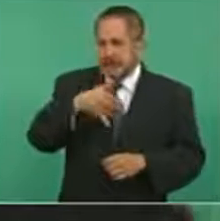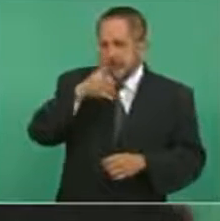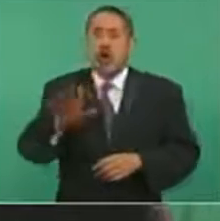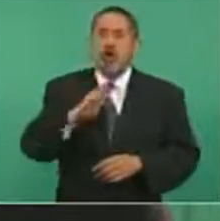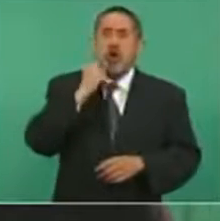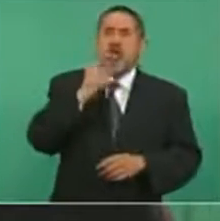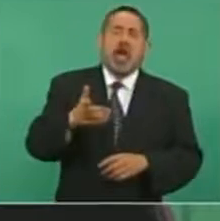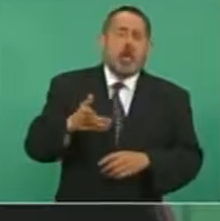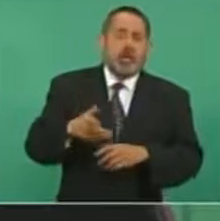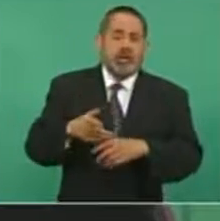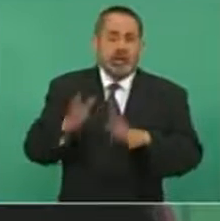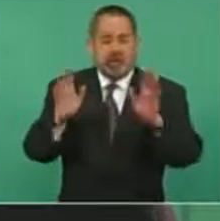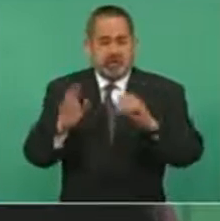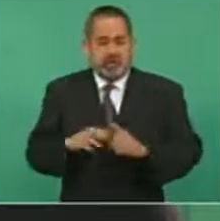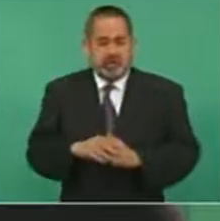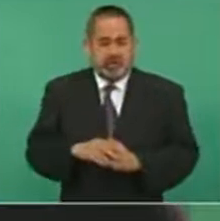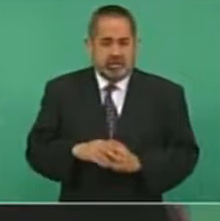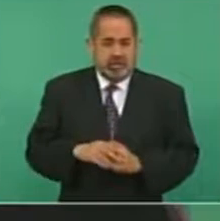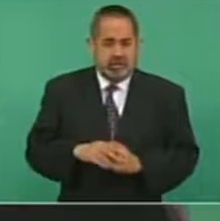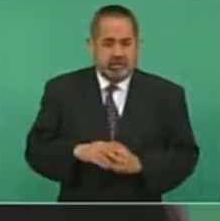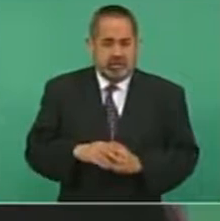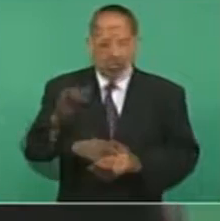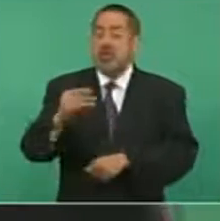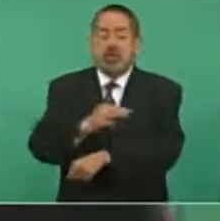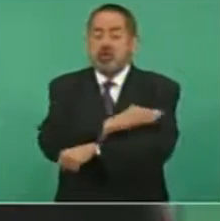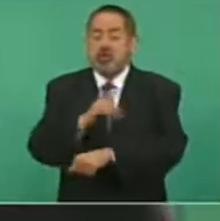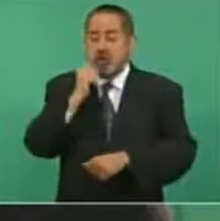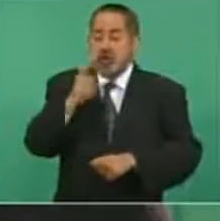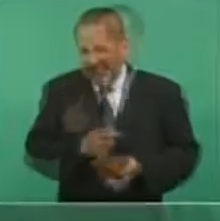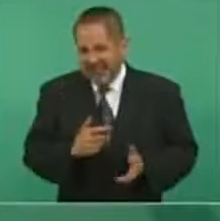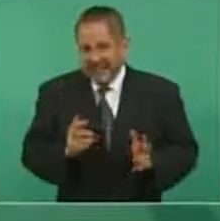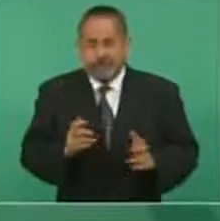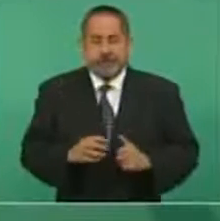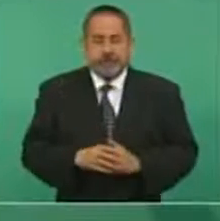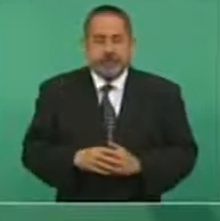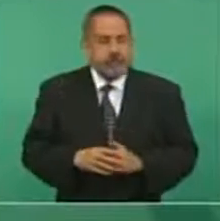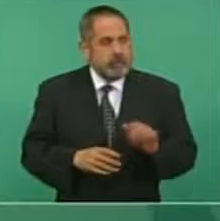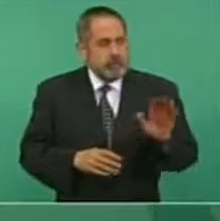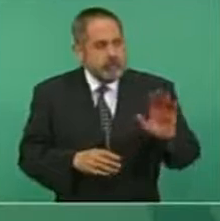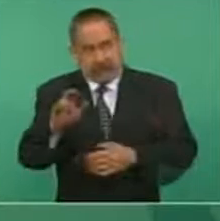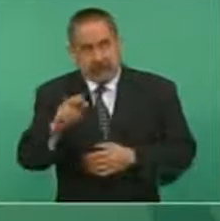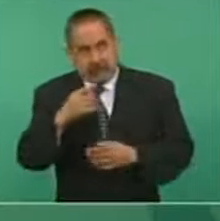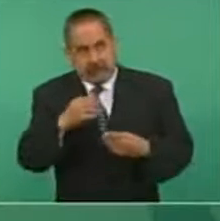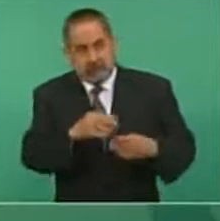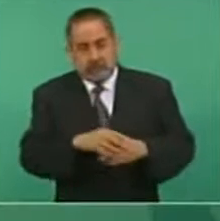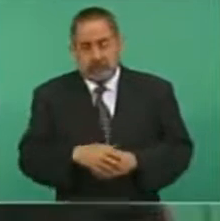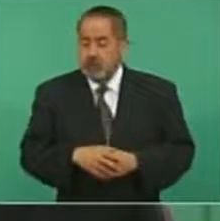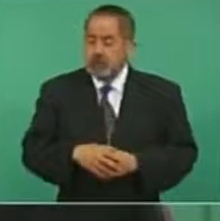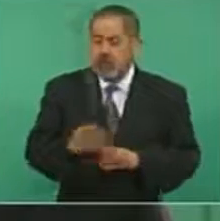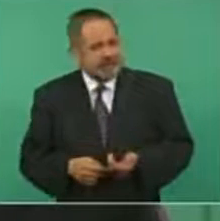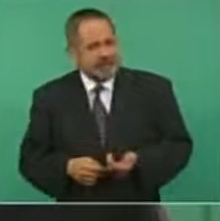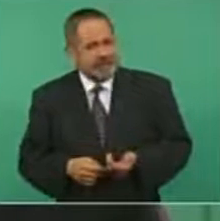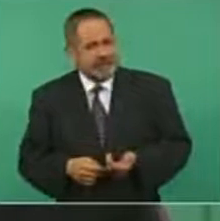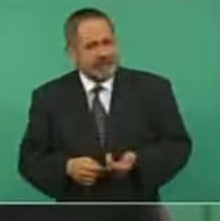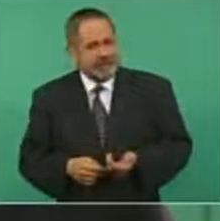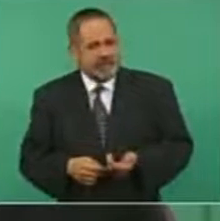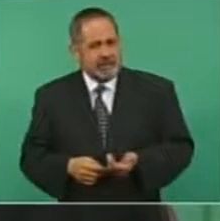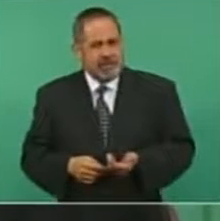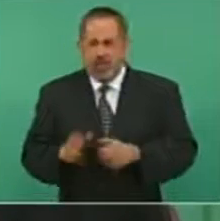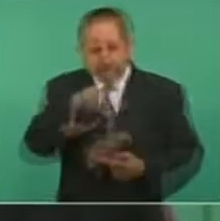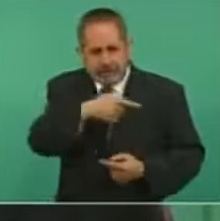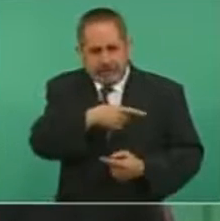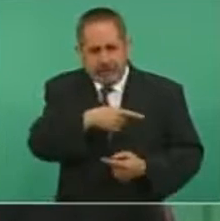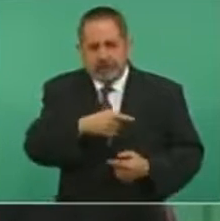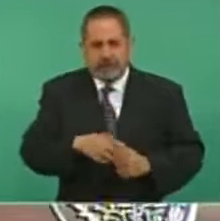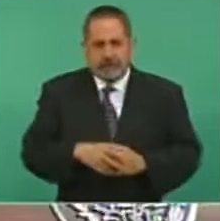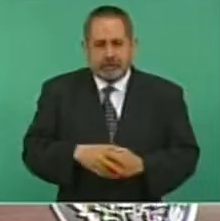No quiero la donde me vayan a meter ese chip comunista, ¿eh? No, señora, es Pfizer. Pues apúrese, ¿no? ¿Por qué se